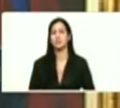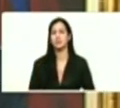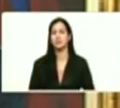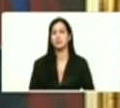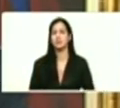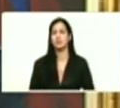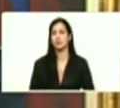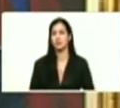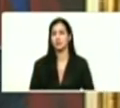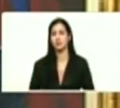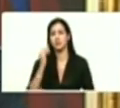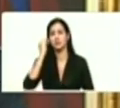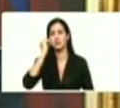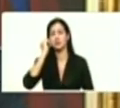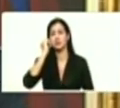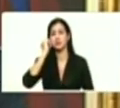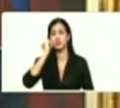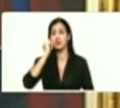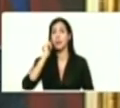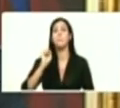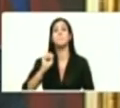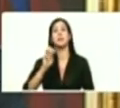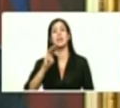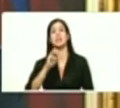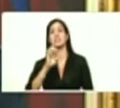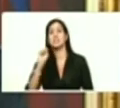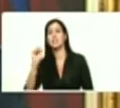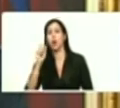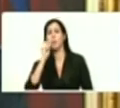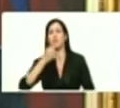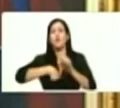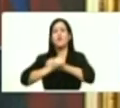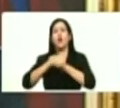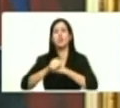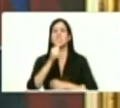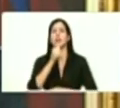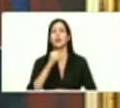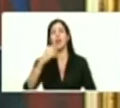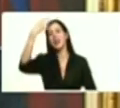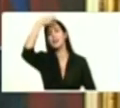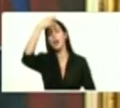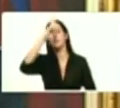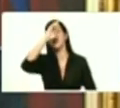ah ustedes son de Real Madrid ¿quién es de Real Madrid? levanten la mano